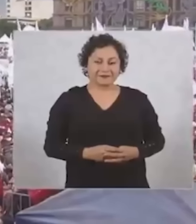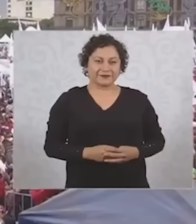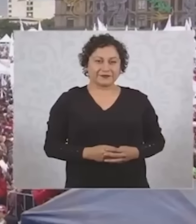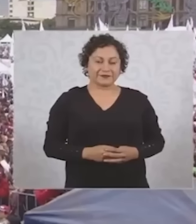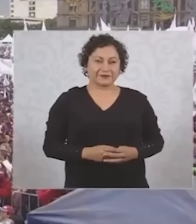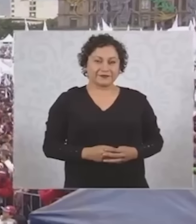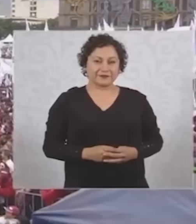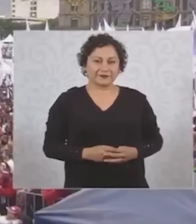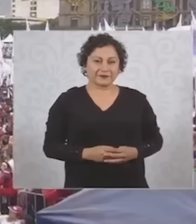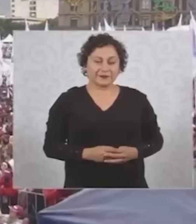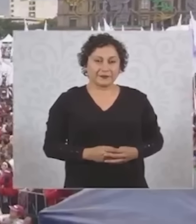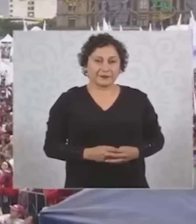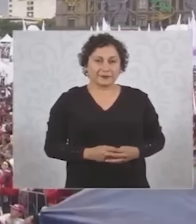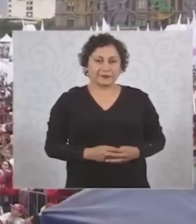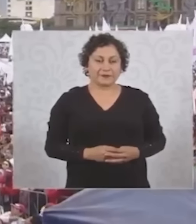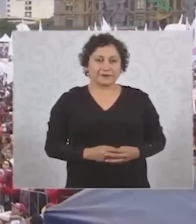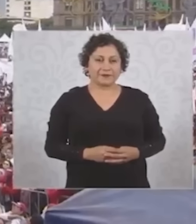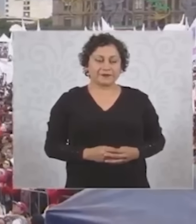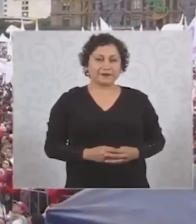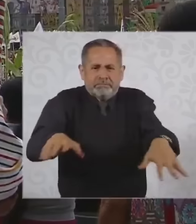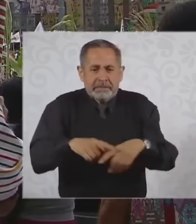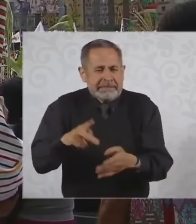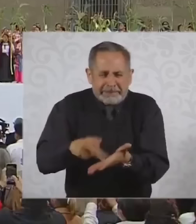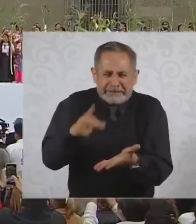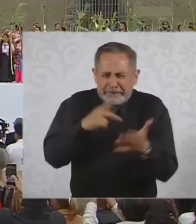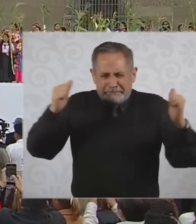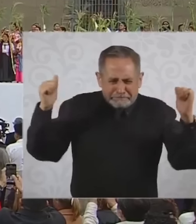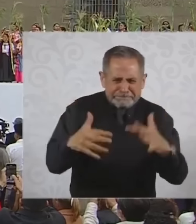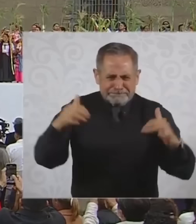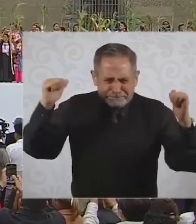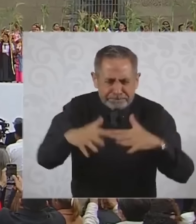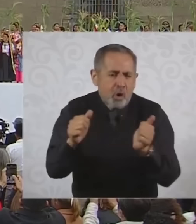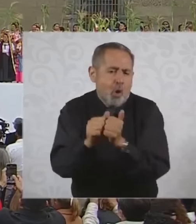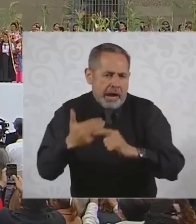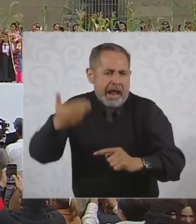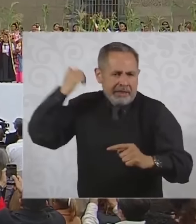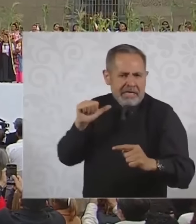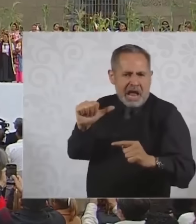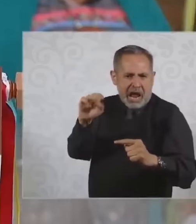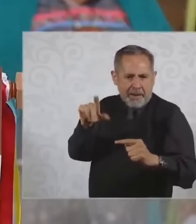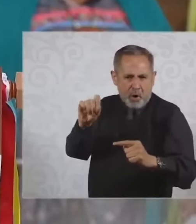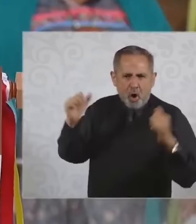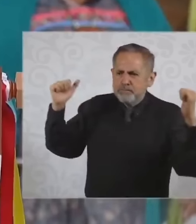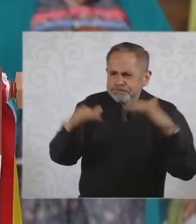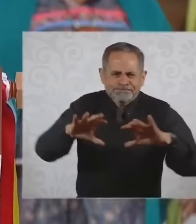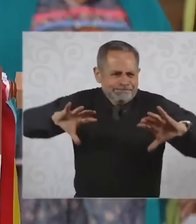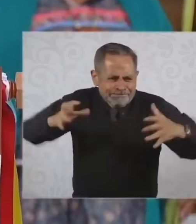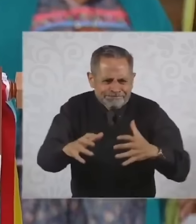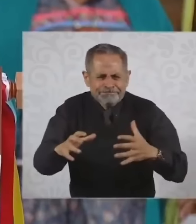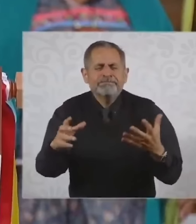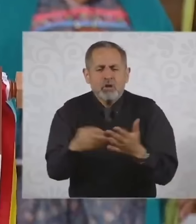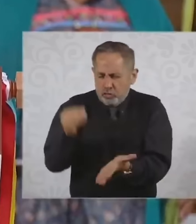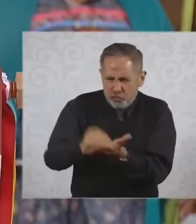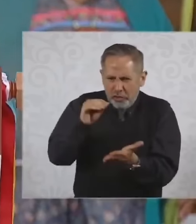patria, en la que tantas veces nos reunimos con Andrés Manuel López Obrador y nos